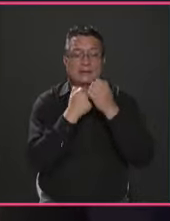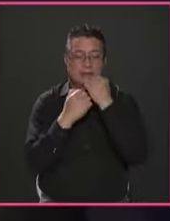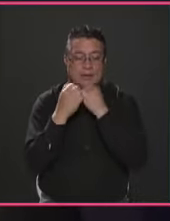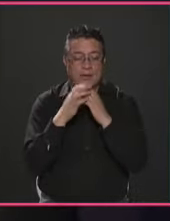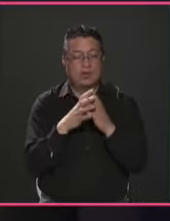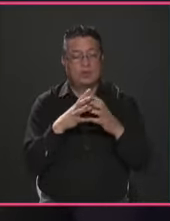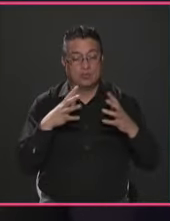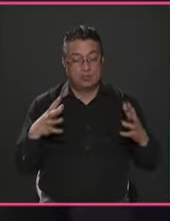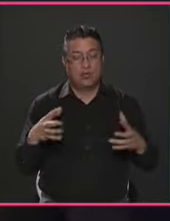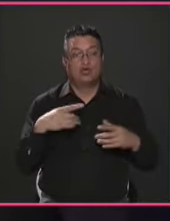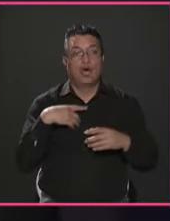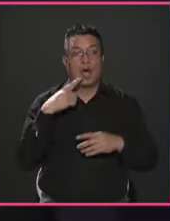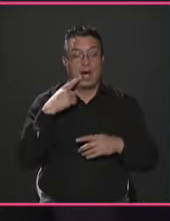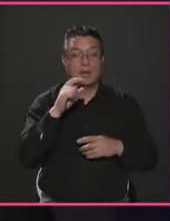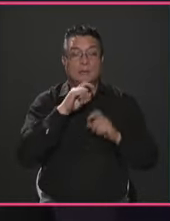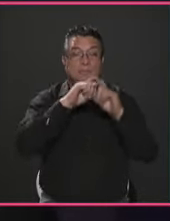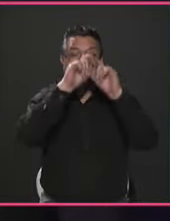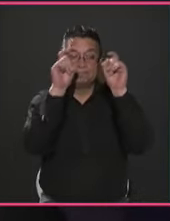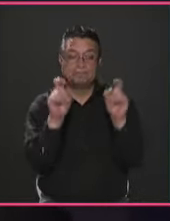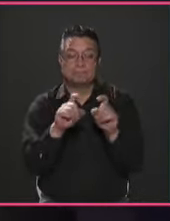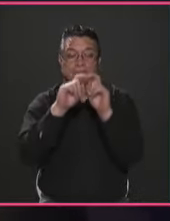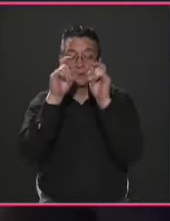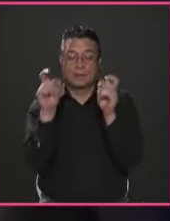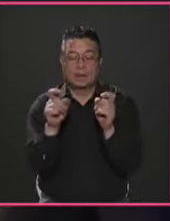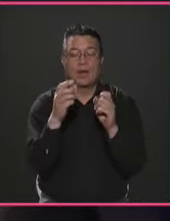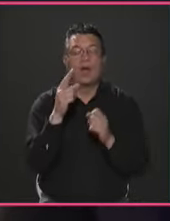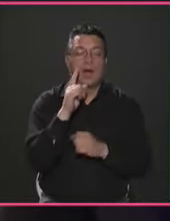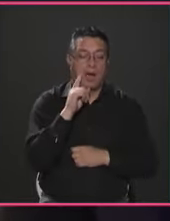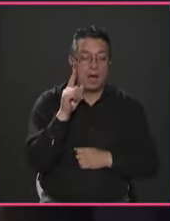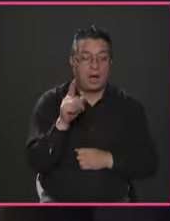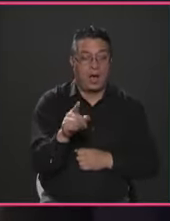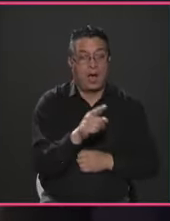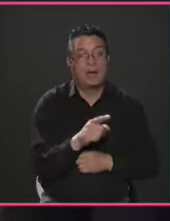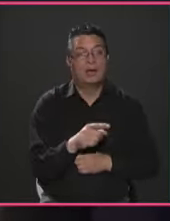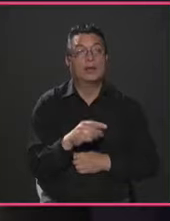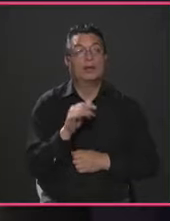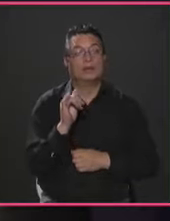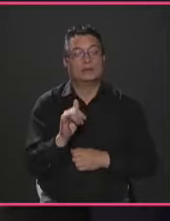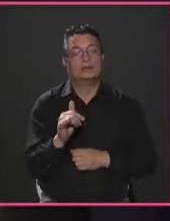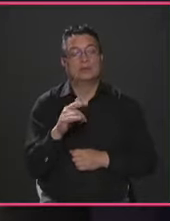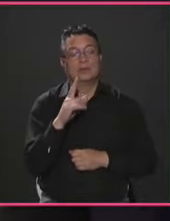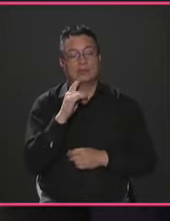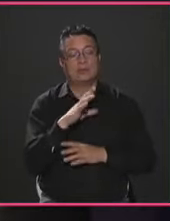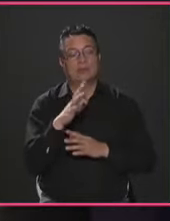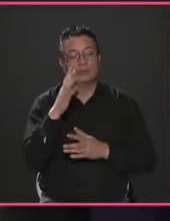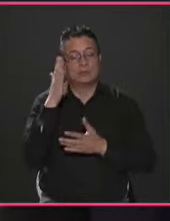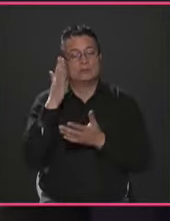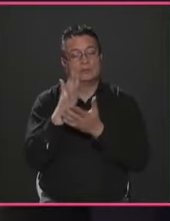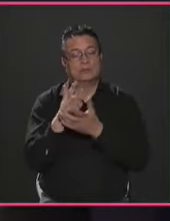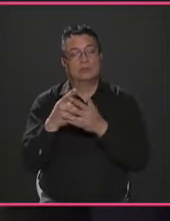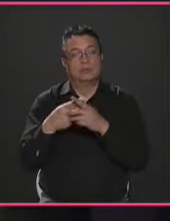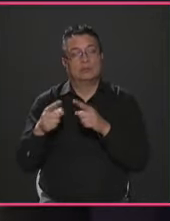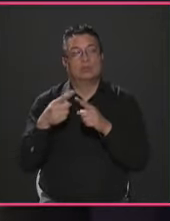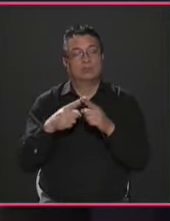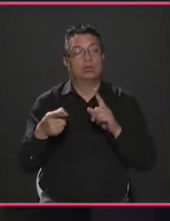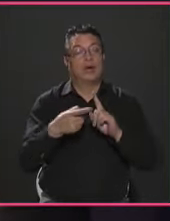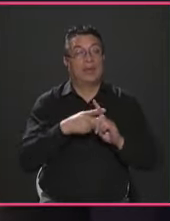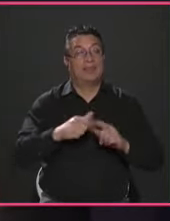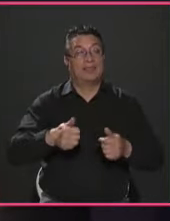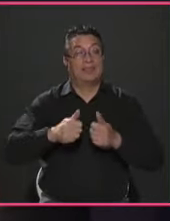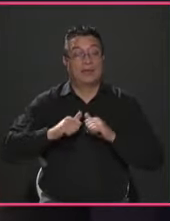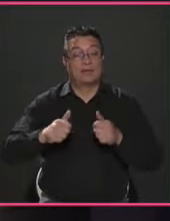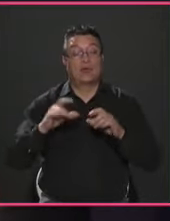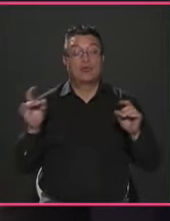de de incertidumbre de sesgos Y eso determina bastantes desafíos